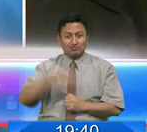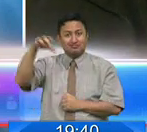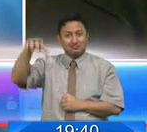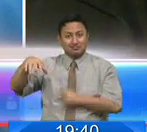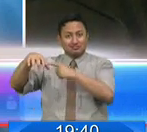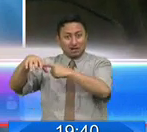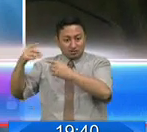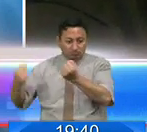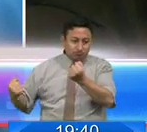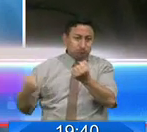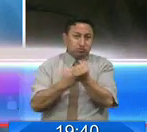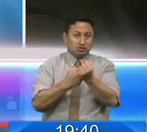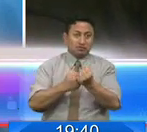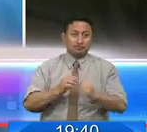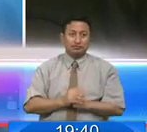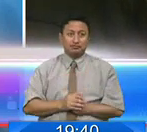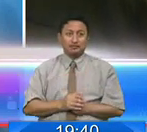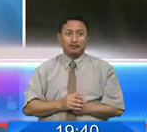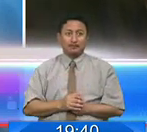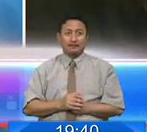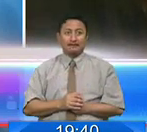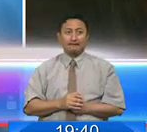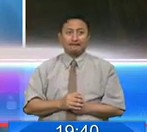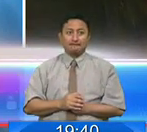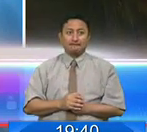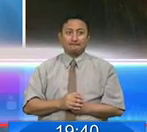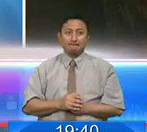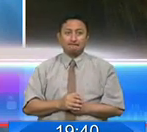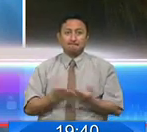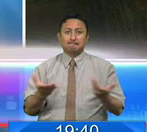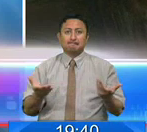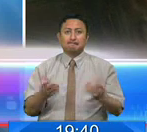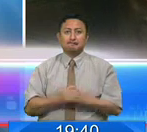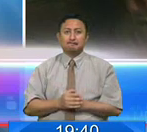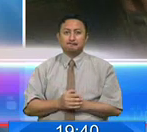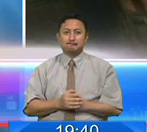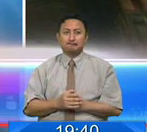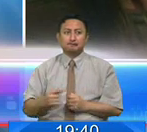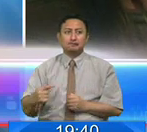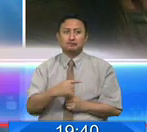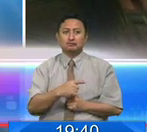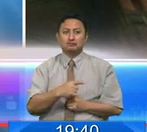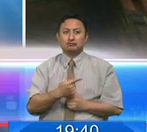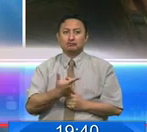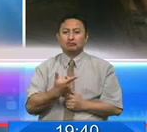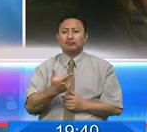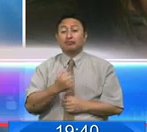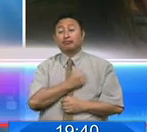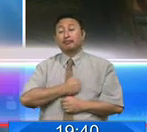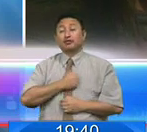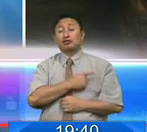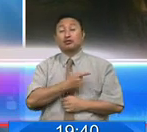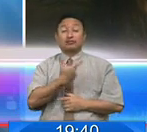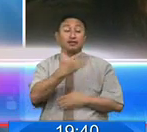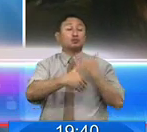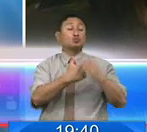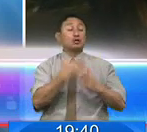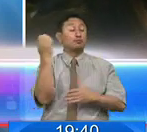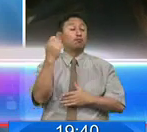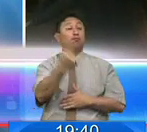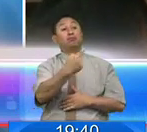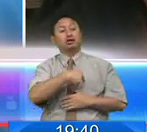está para poder ayudar indistinto que trabaja no como le pueden decir de que puede ser la indigencia ahí venga y además